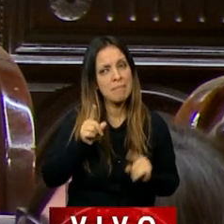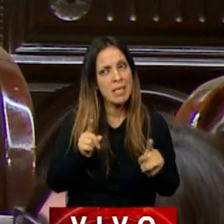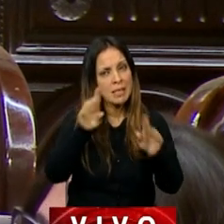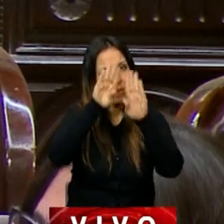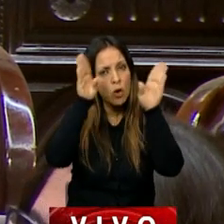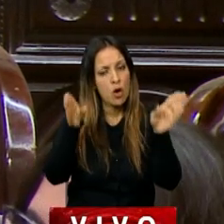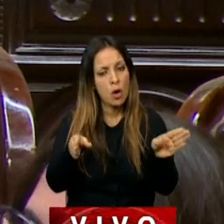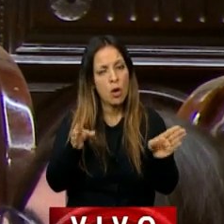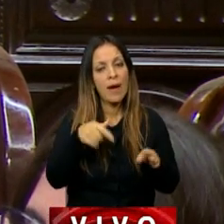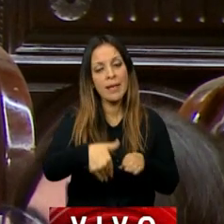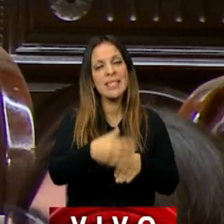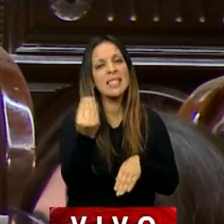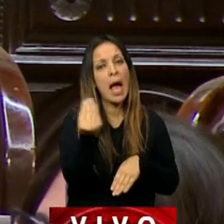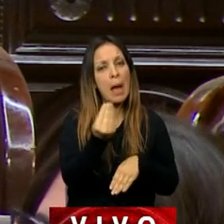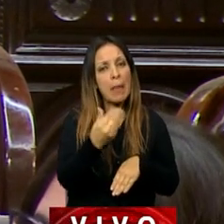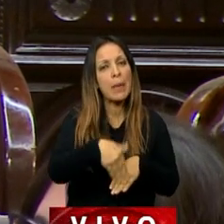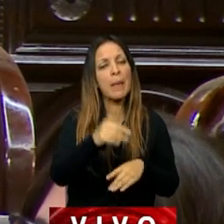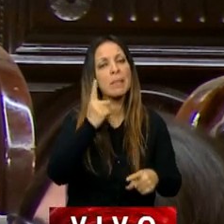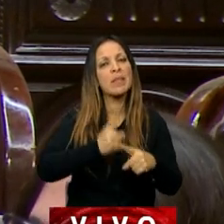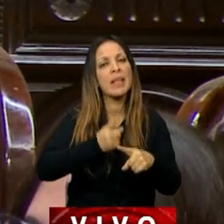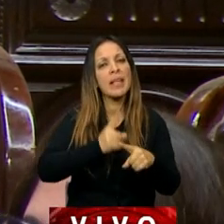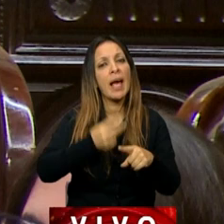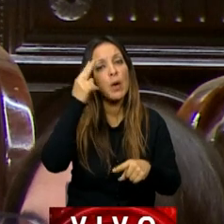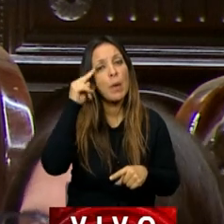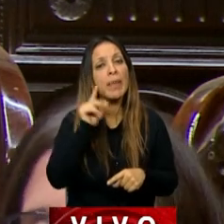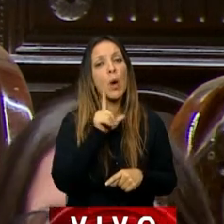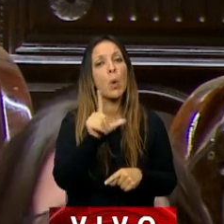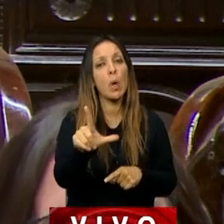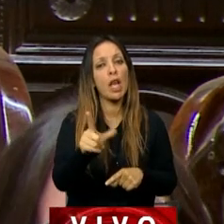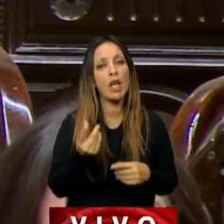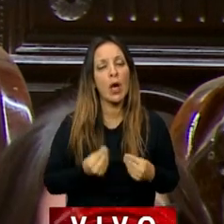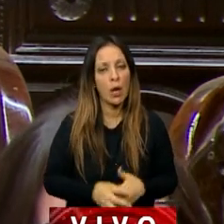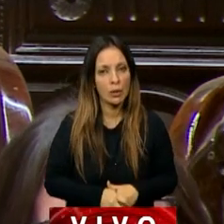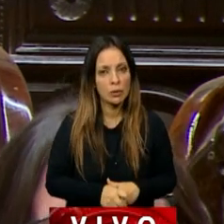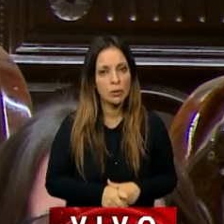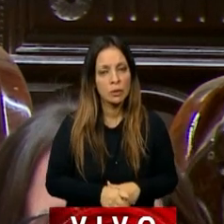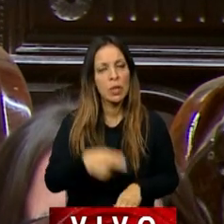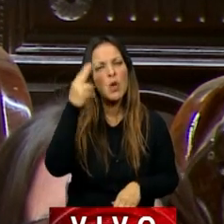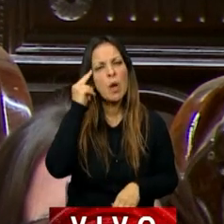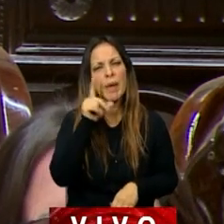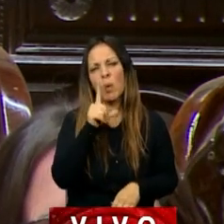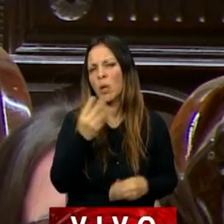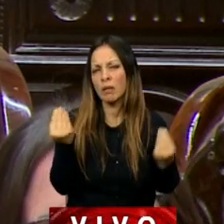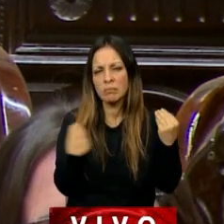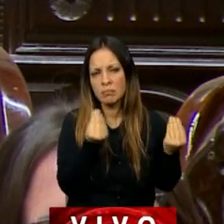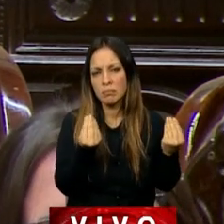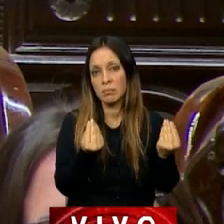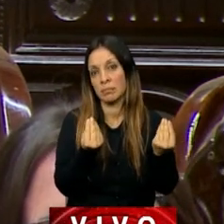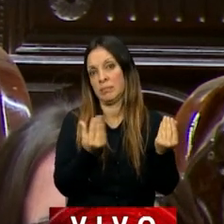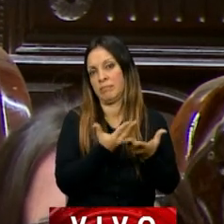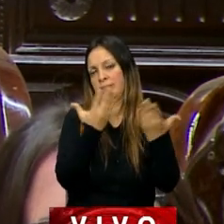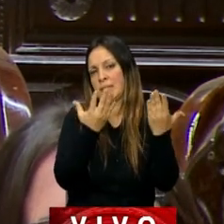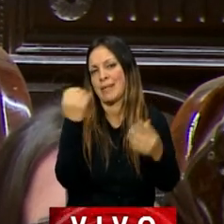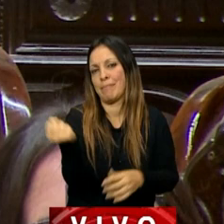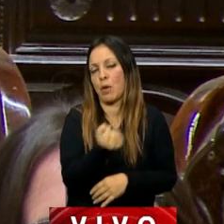este sábado, vamos a festejar el 9 de julio, que representa una de las fechas patrias